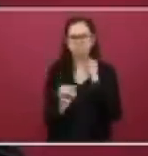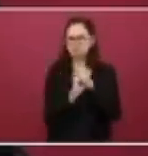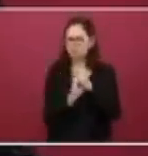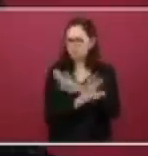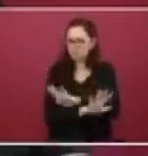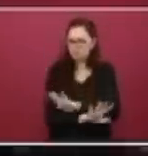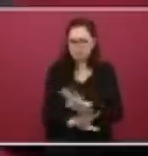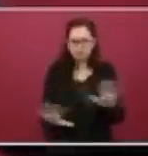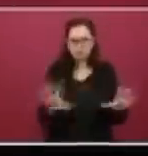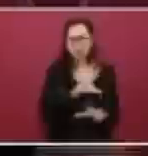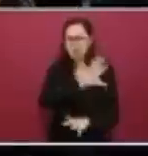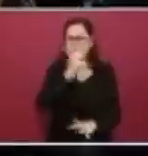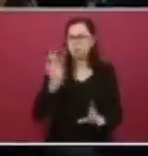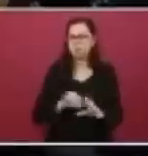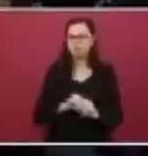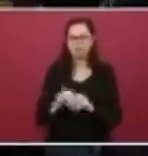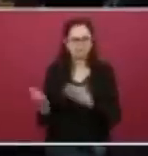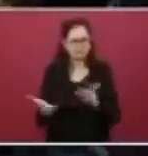respecto